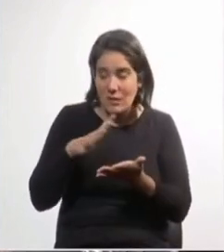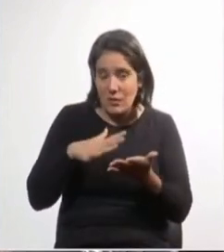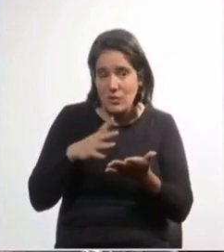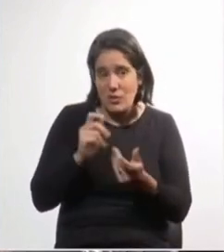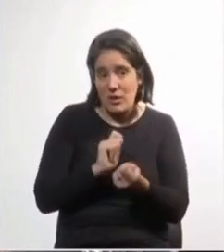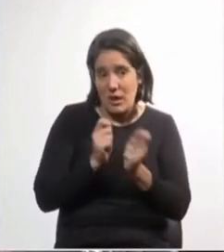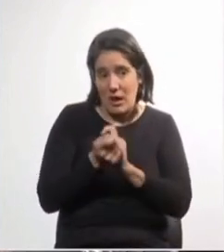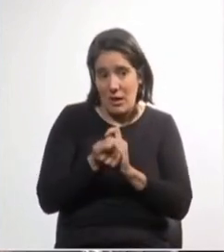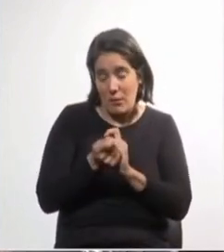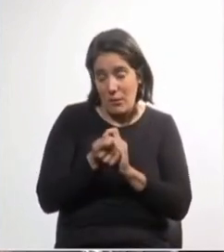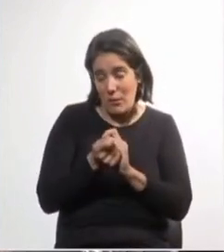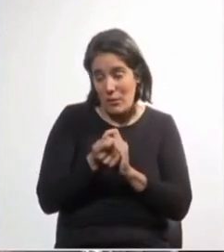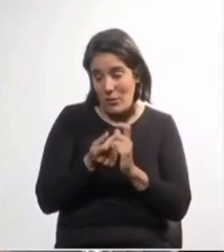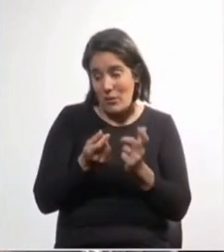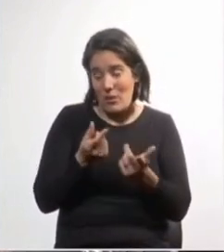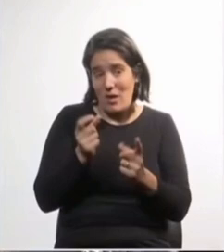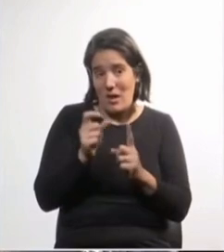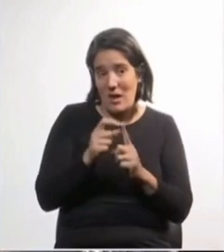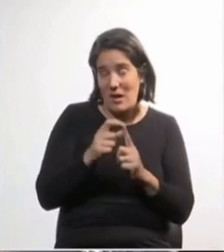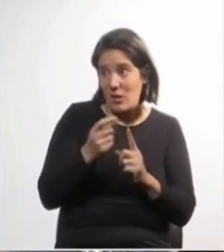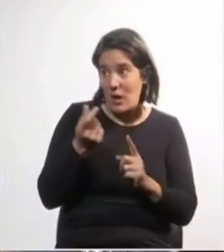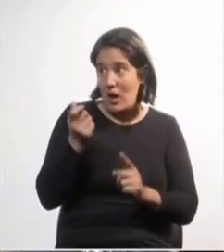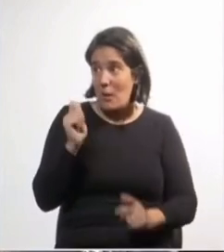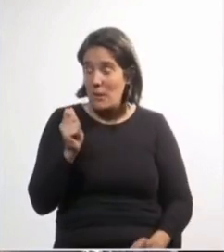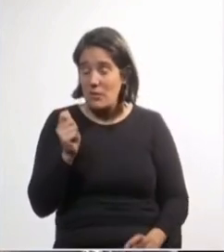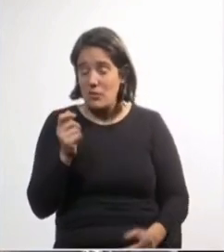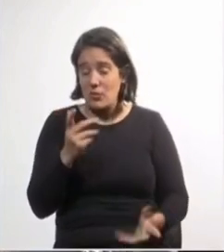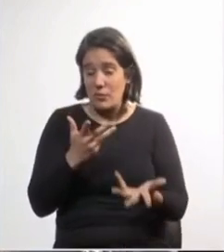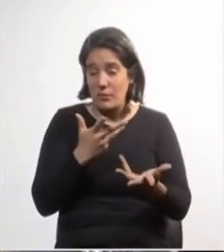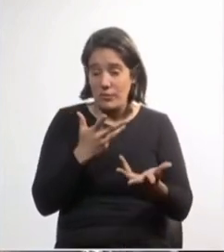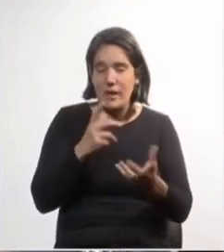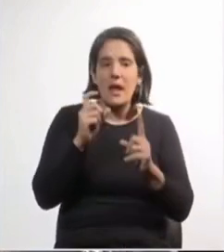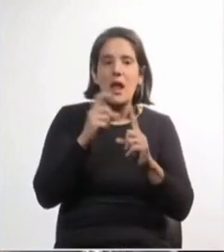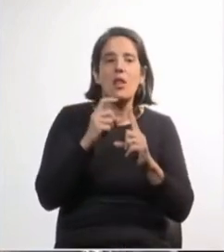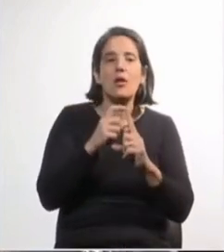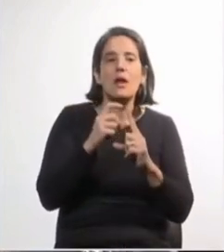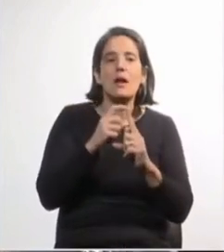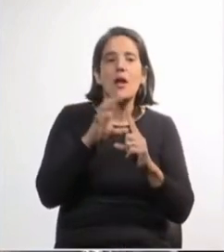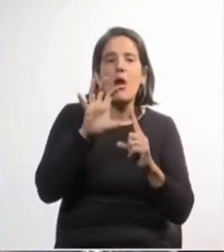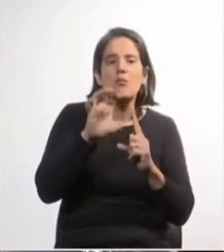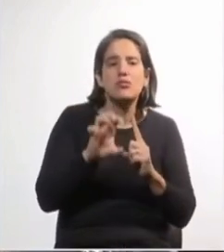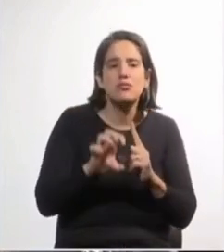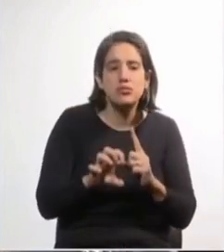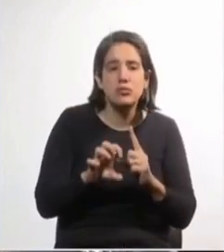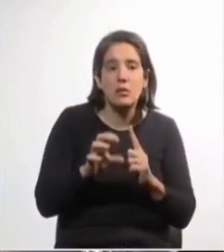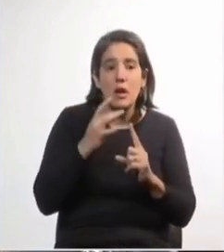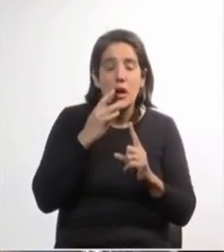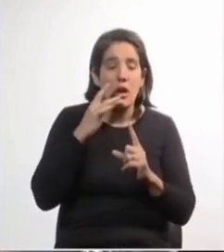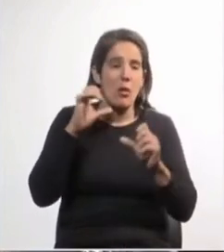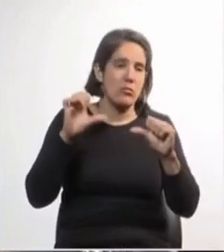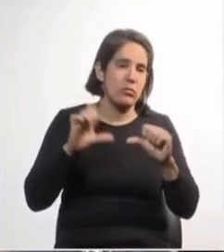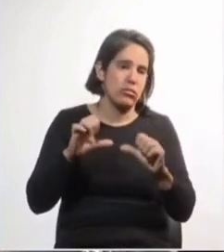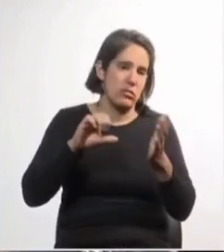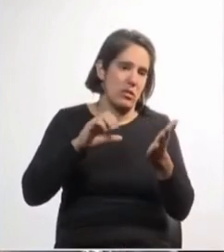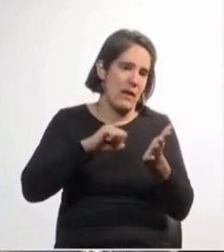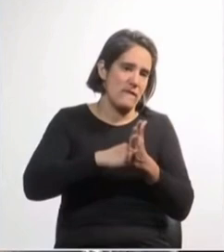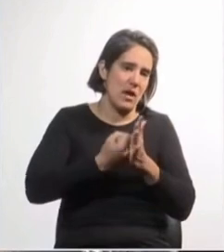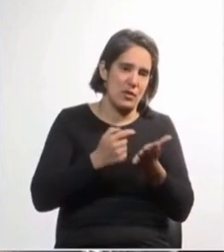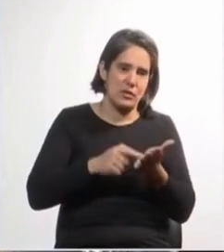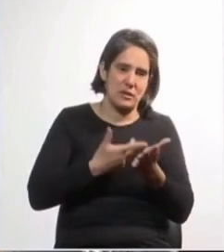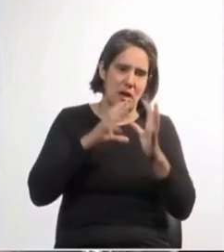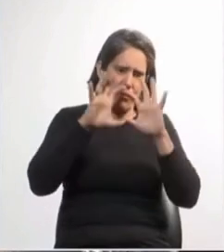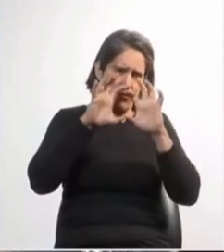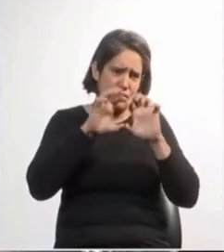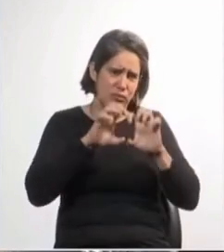el mayor del siglo XXI, que es que el deterioro del dólar ha destruido el patrimonio del Banco Central del